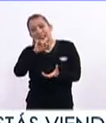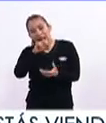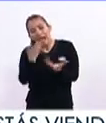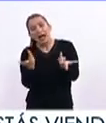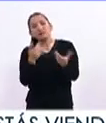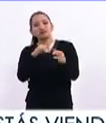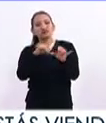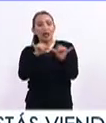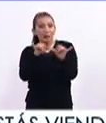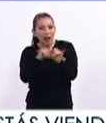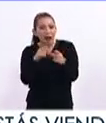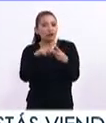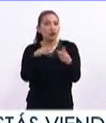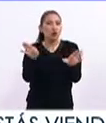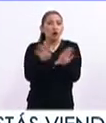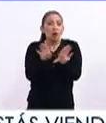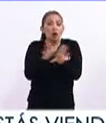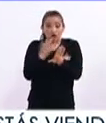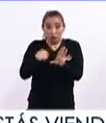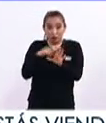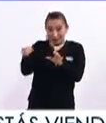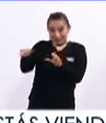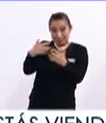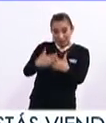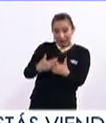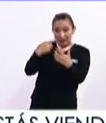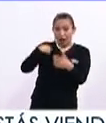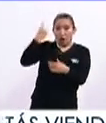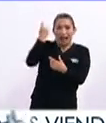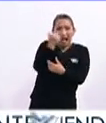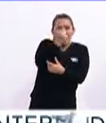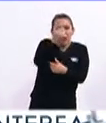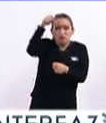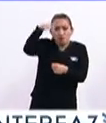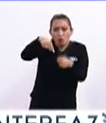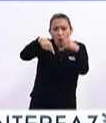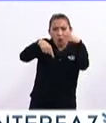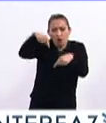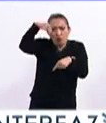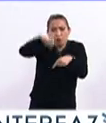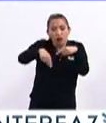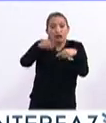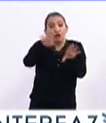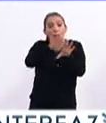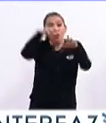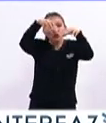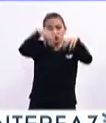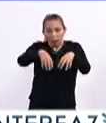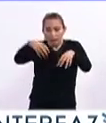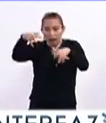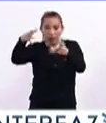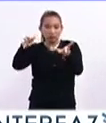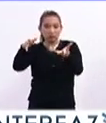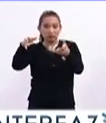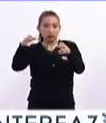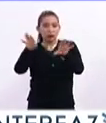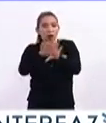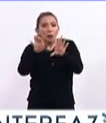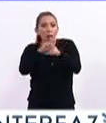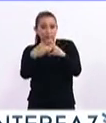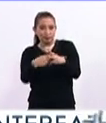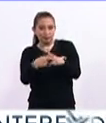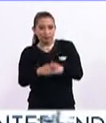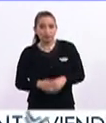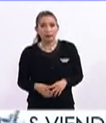mide, cómo es que nuestro aparato cuenta gotita por gotita, cómo es que la lluvia cae y cómo es que la